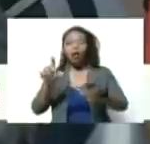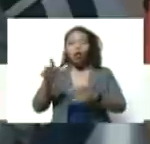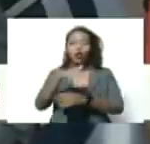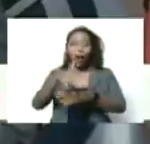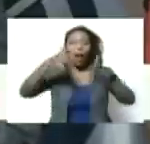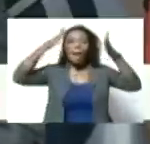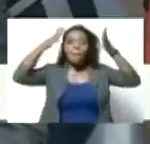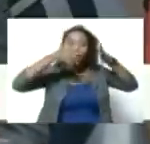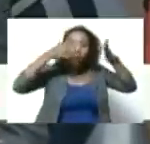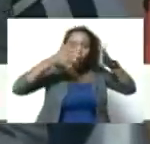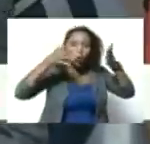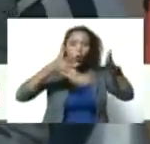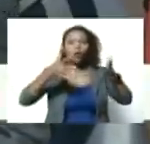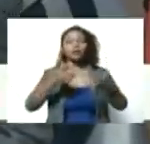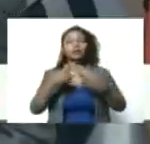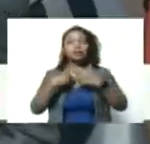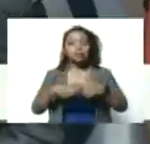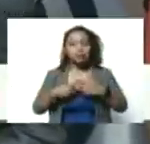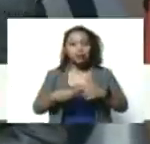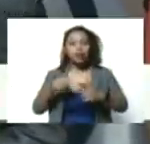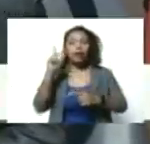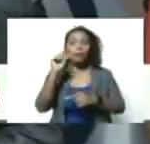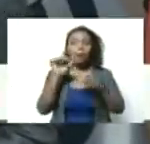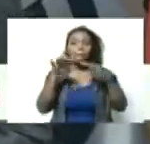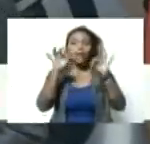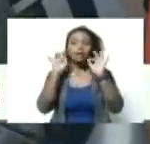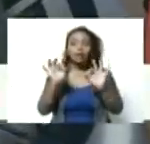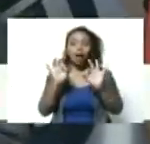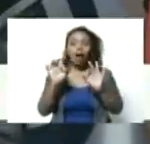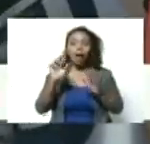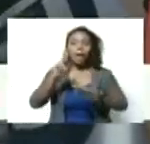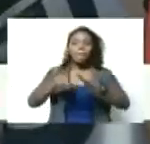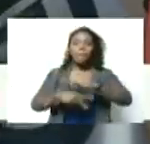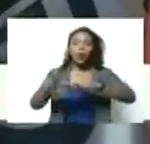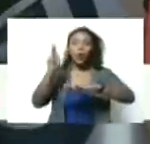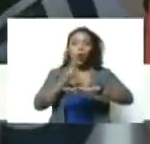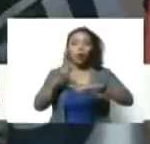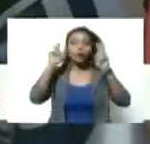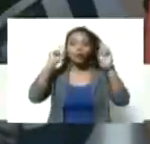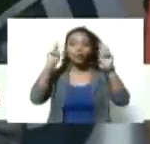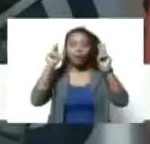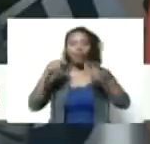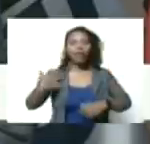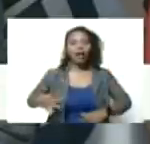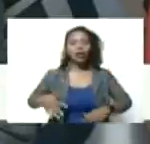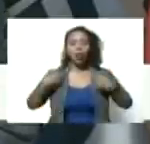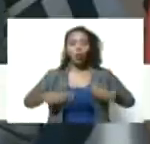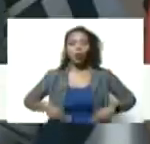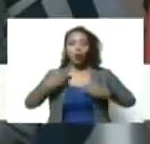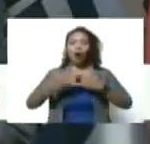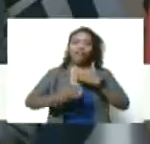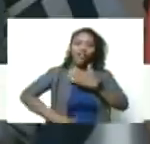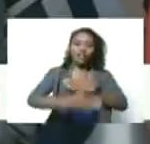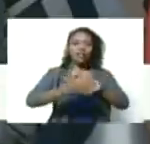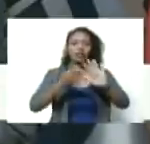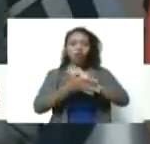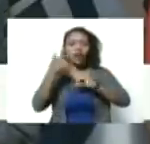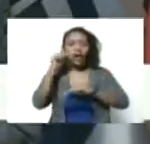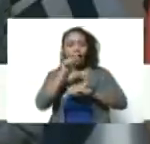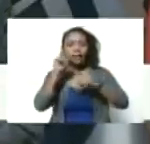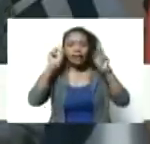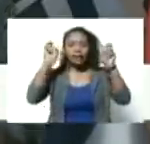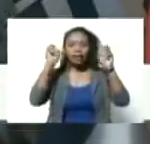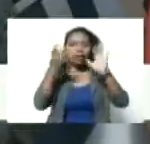cursos, talleres y obviamente también especializaciones, posgrado en materia de derechos humanos para avanzar en esta